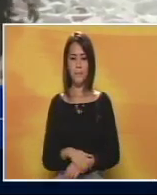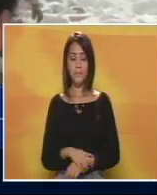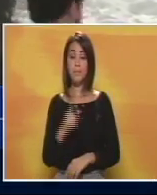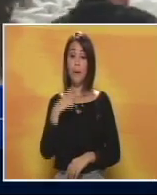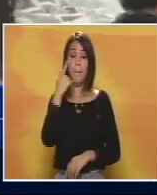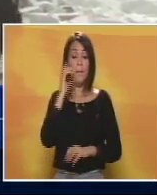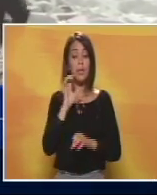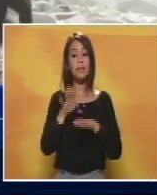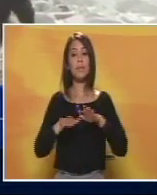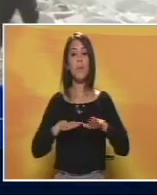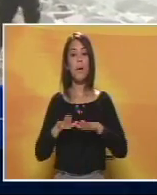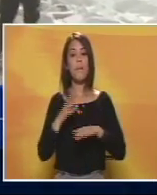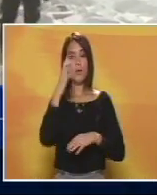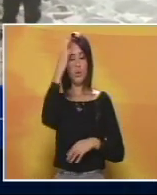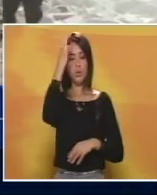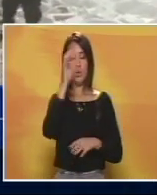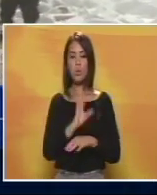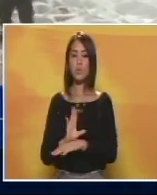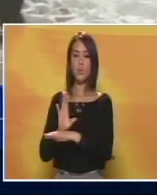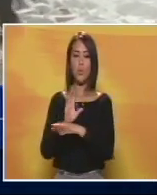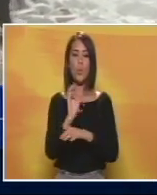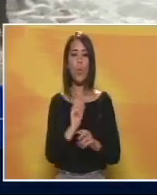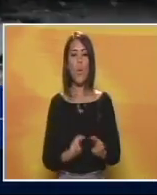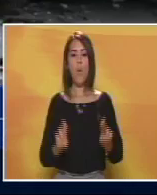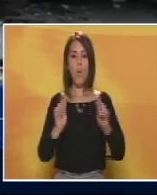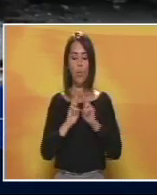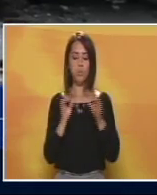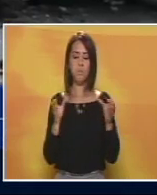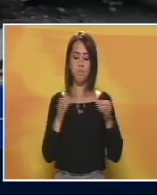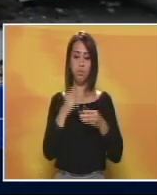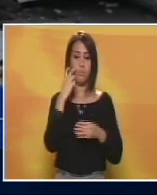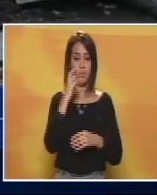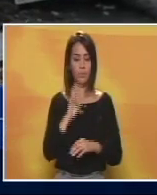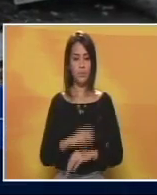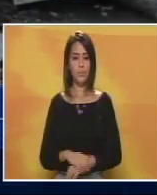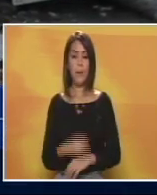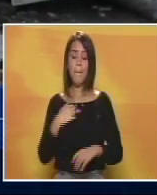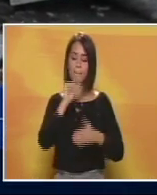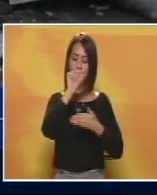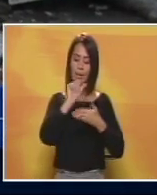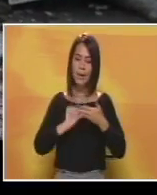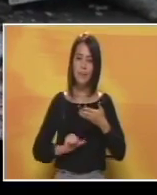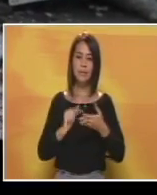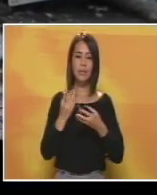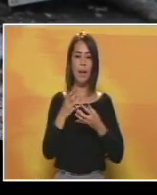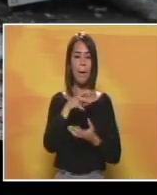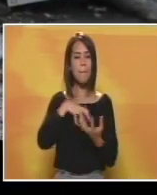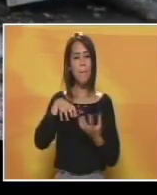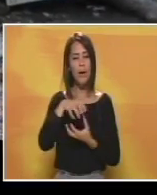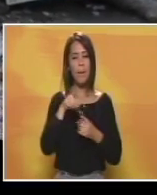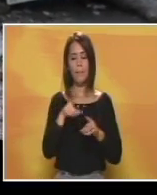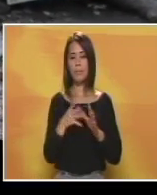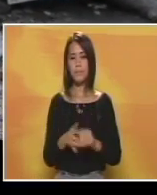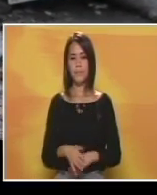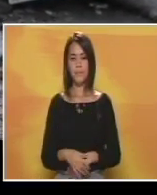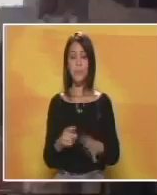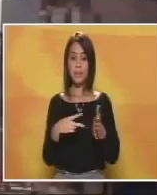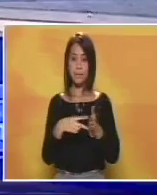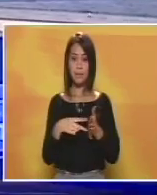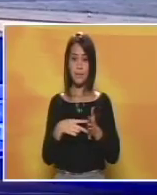este jueves el Consejo de Seguridad de la ONU se reúna a solicitud de Bolivia para analizar las tensiones en torno a